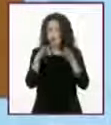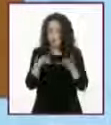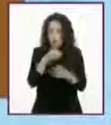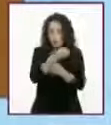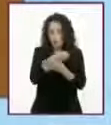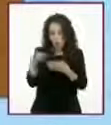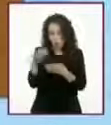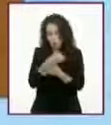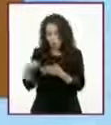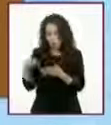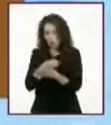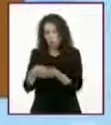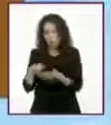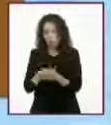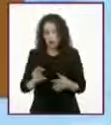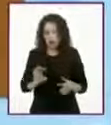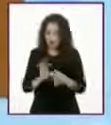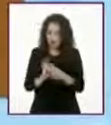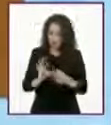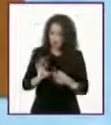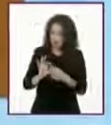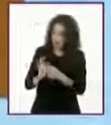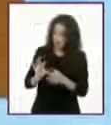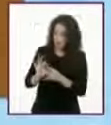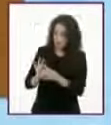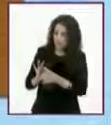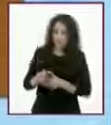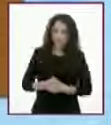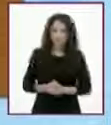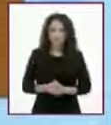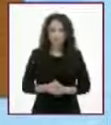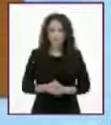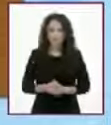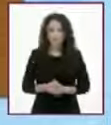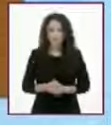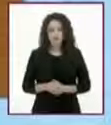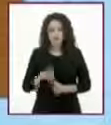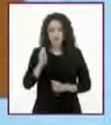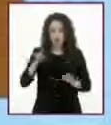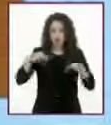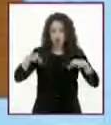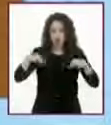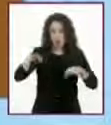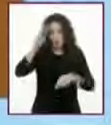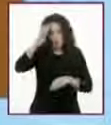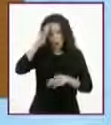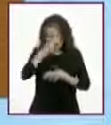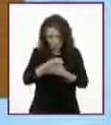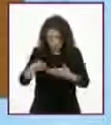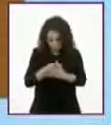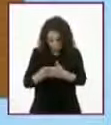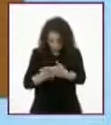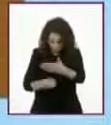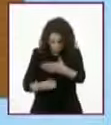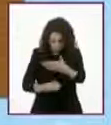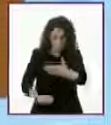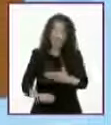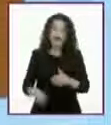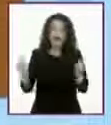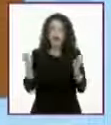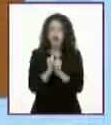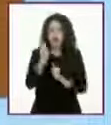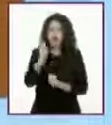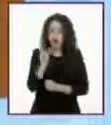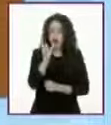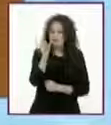una estructura homologada. En el caso de documentos extensos, la información se organiza en capítulos o apartados. Así